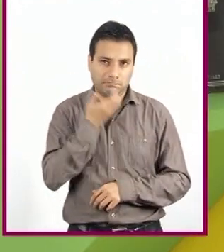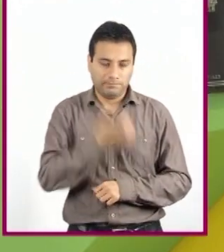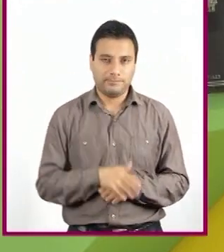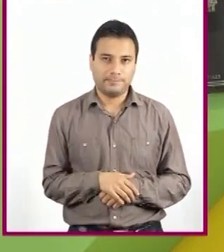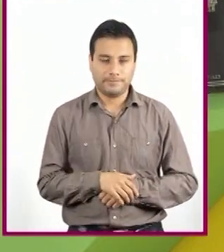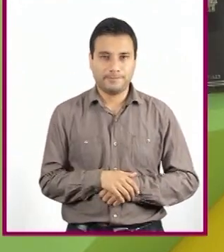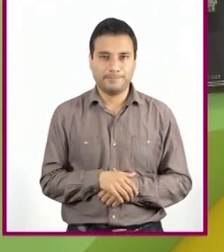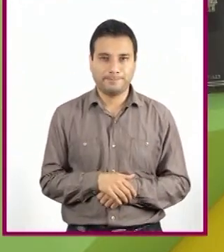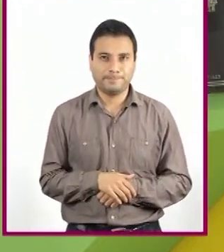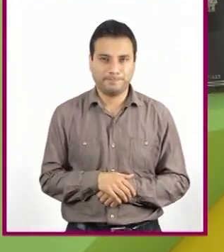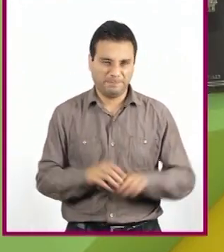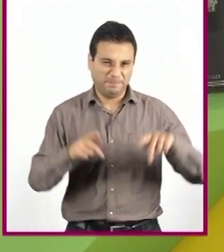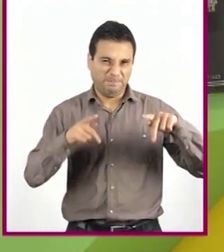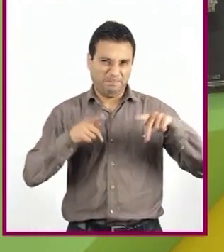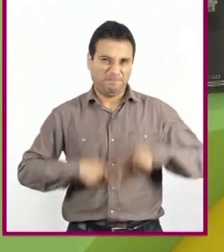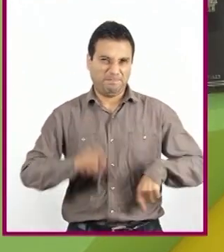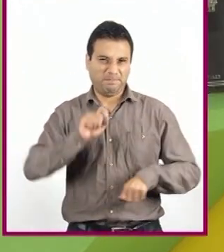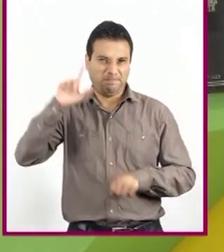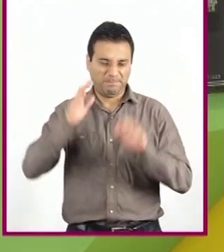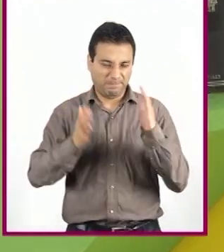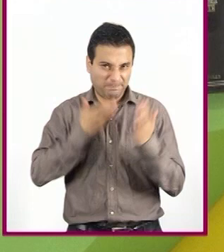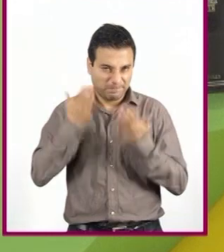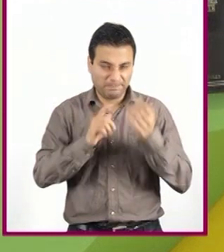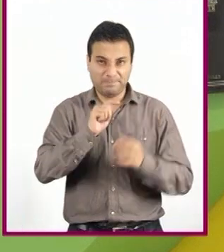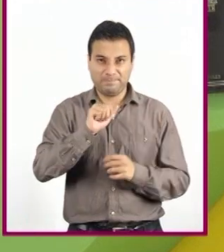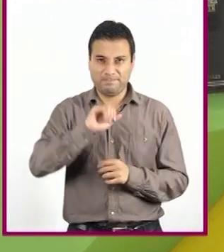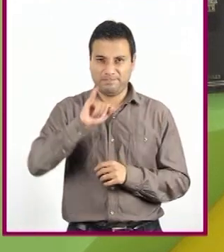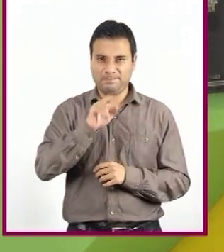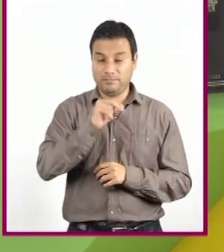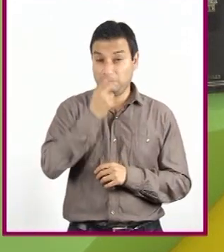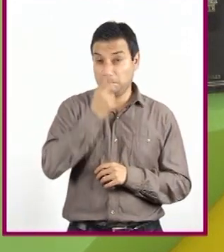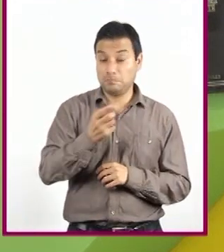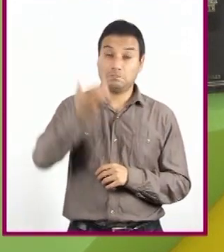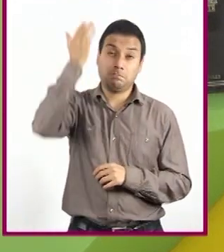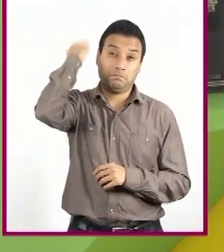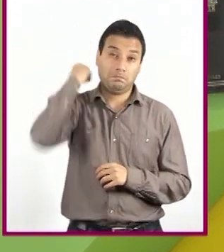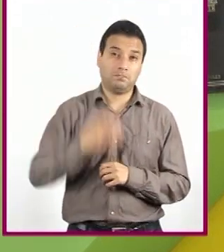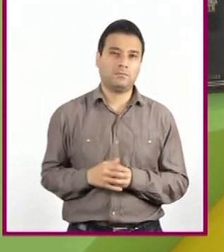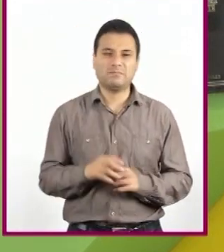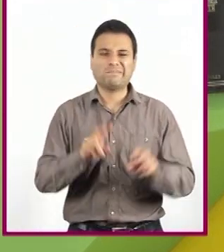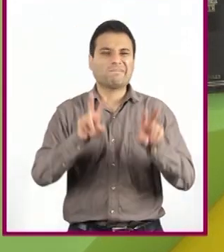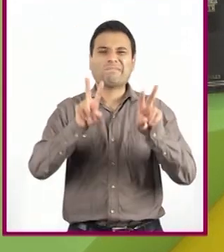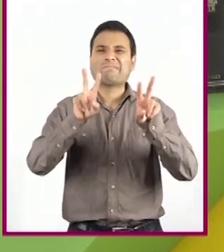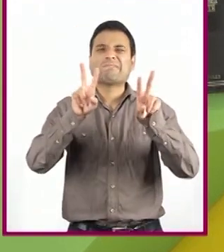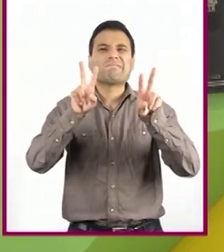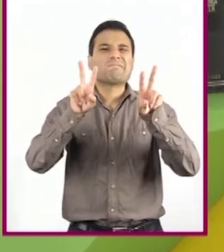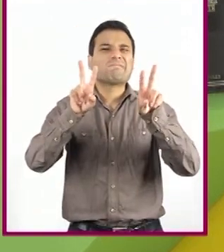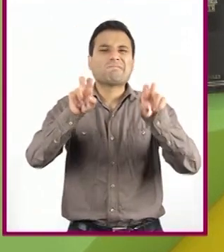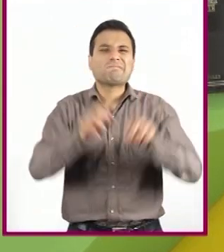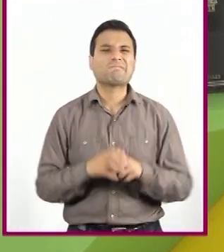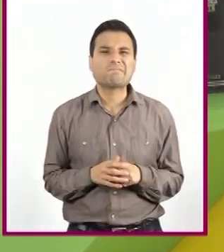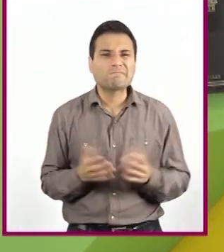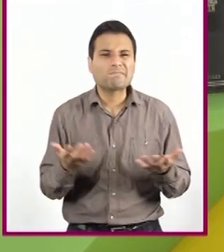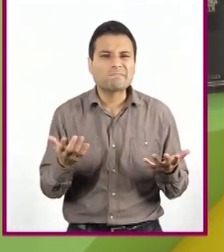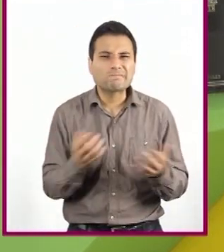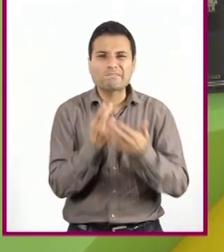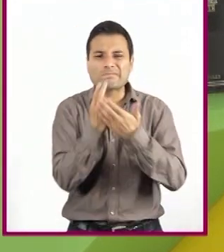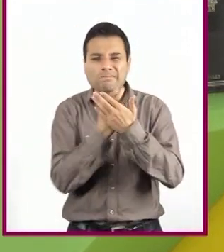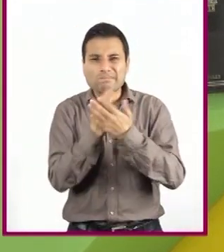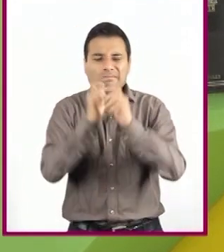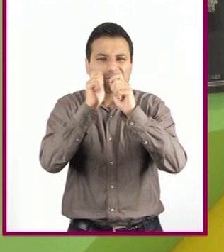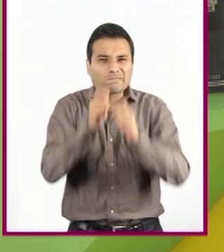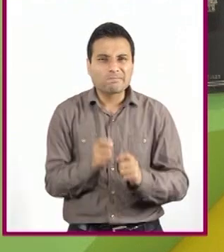Los estudiosos del Tajín discuten desde hace mucho que el tema primordial de la iconografía del juego de